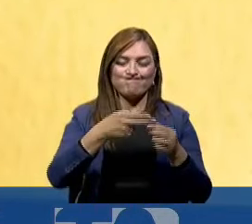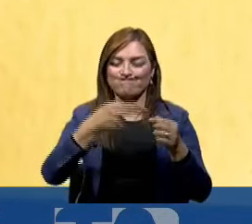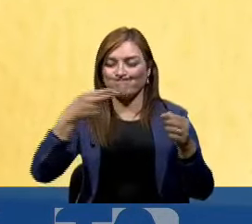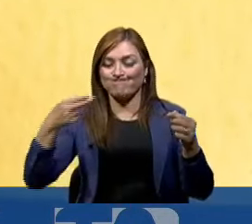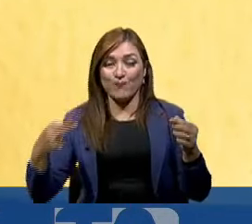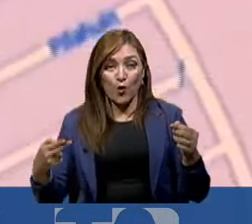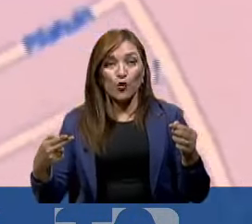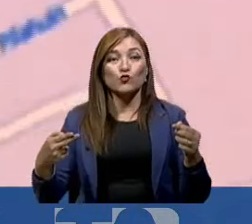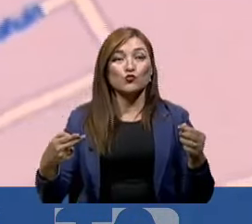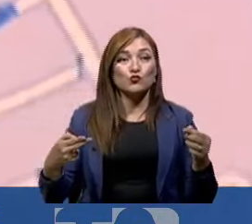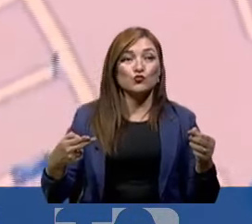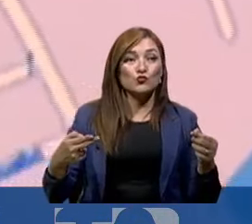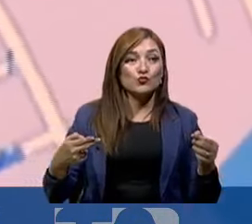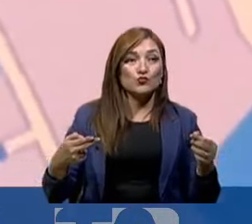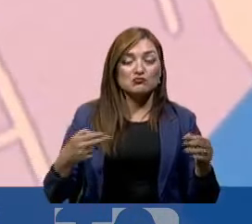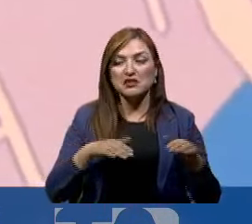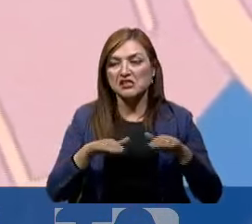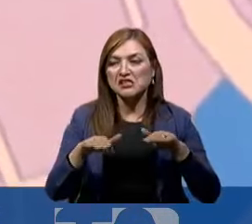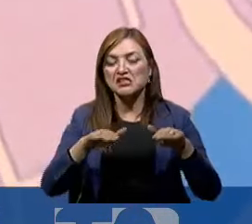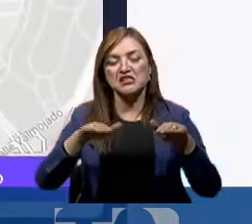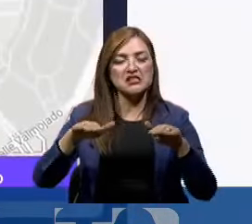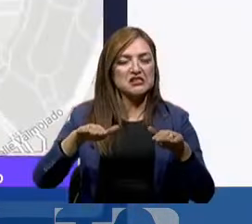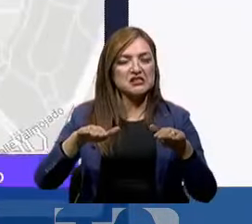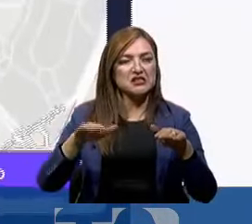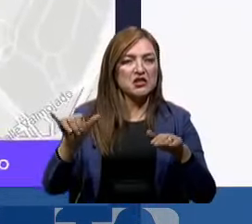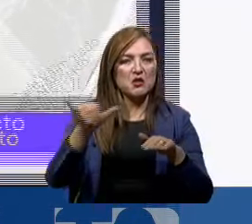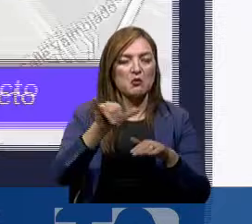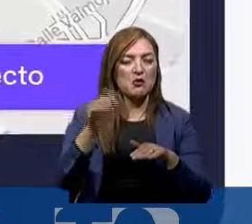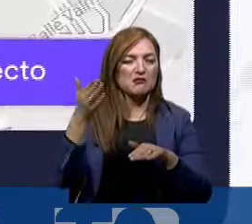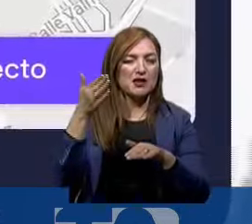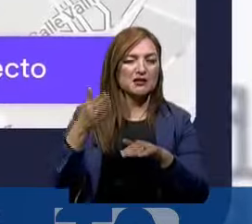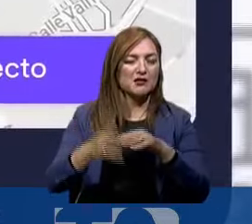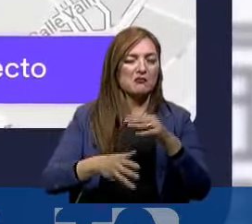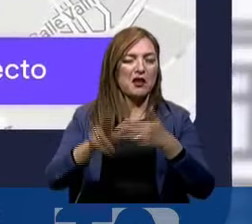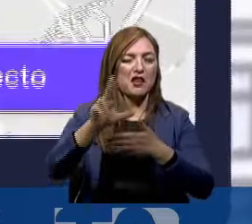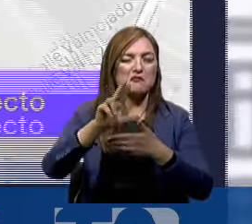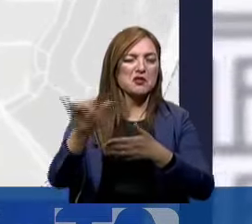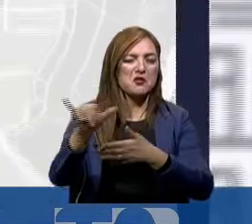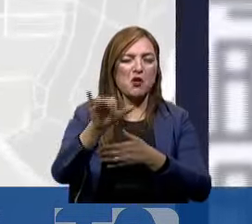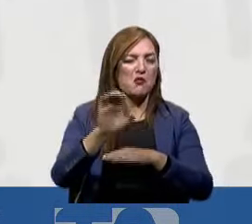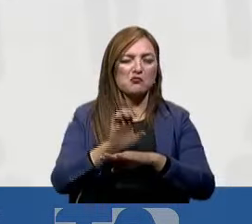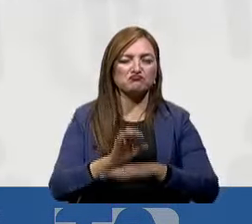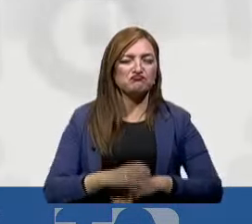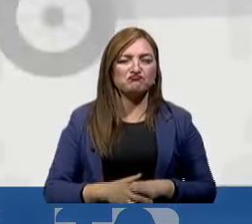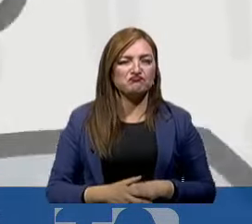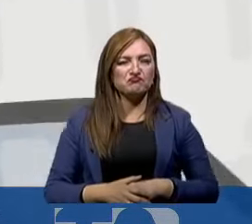nivel de crecimiento y rentabilidad en el Ecuador no es igual que en el resto de Latinoamérica.